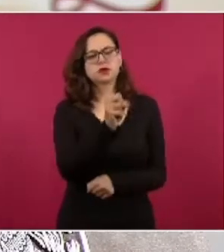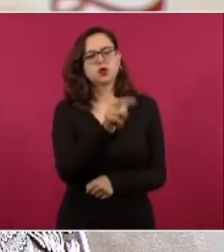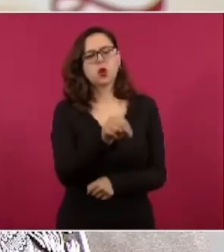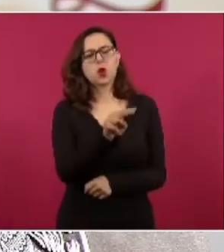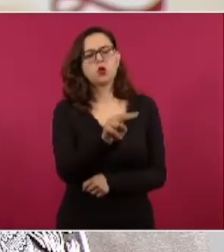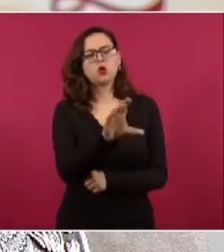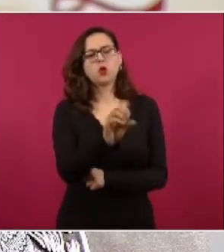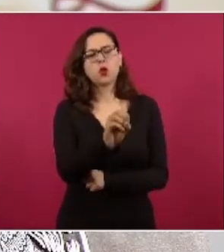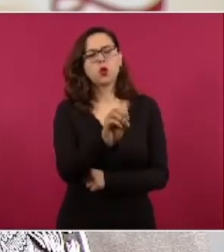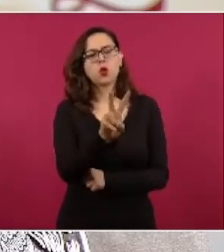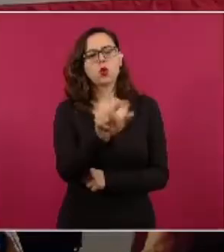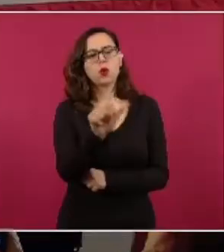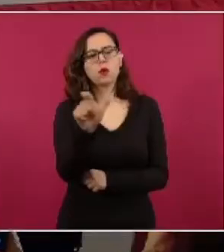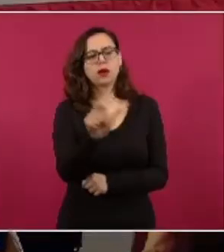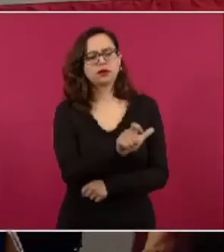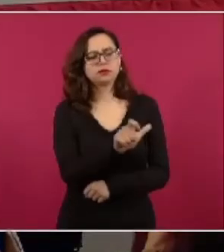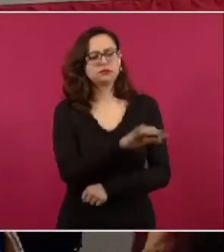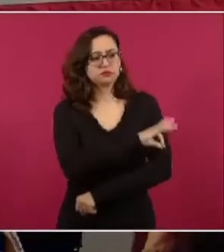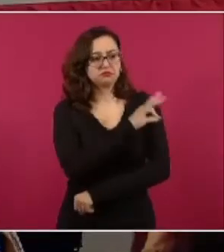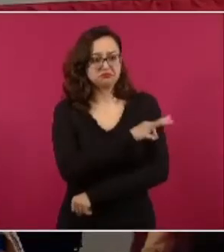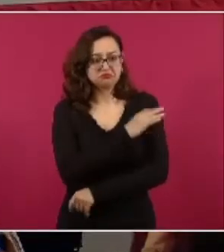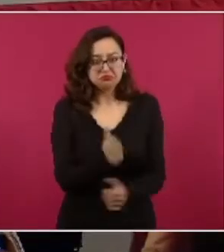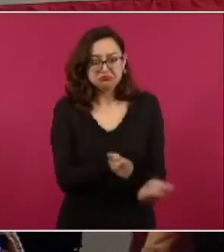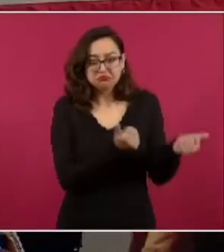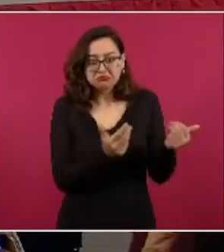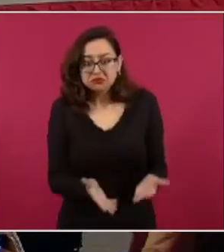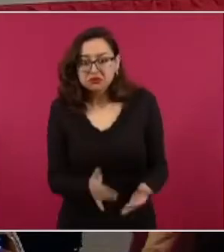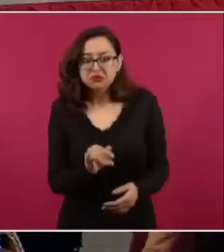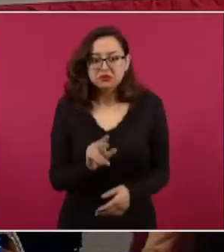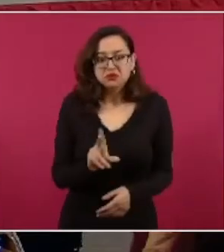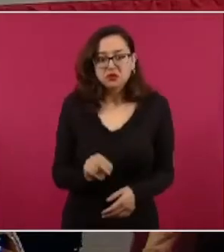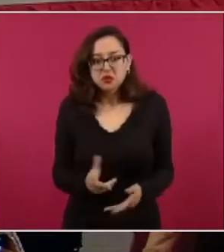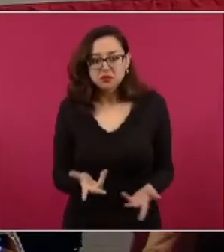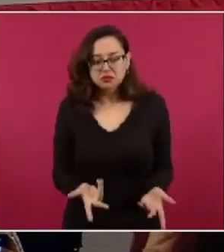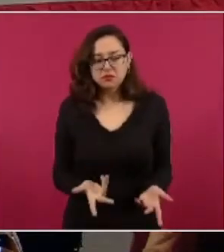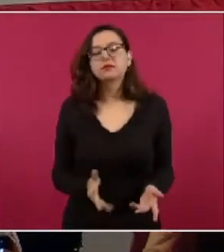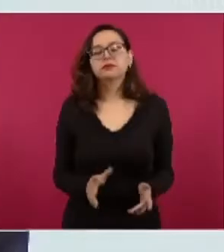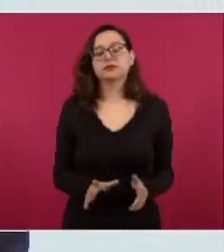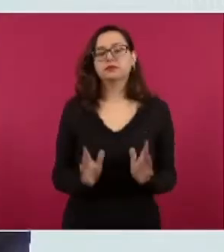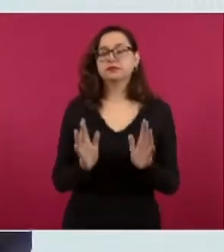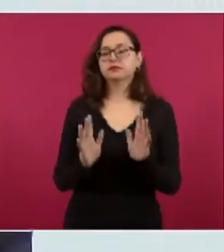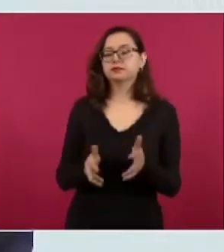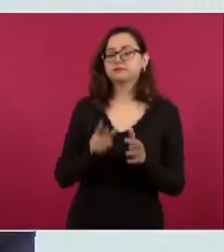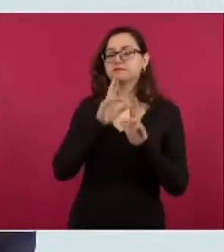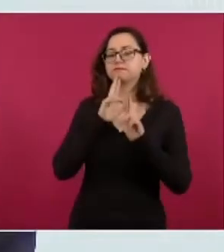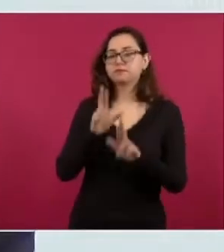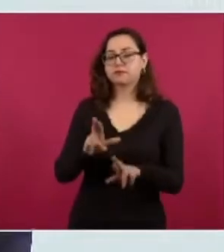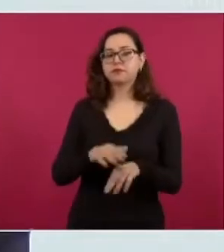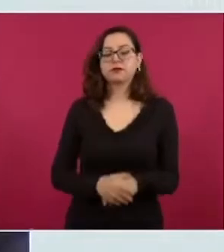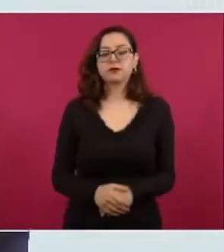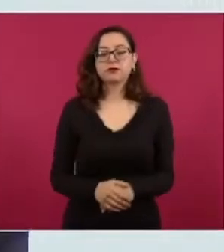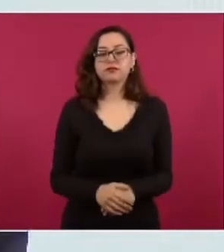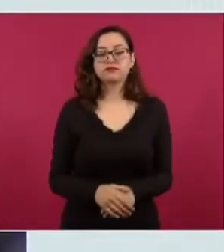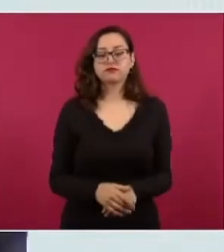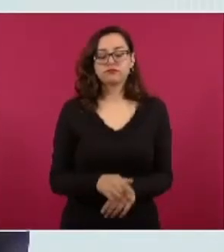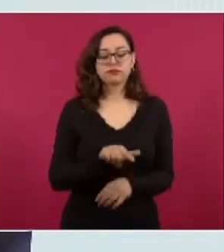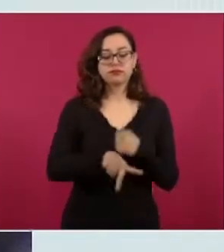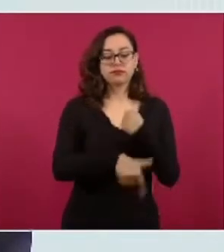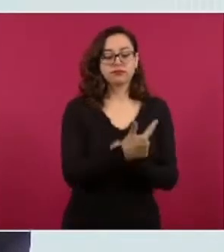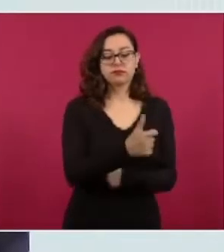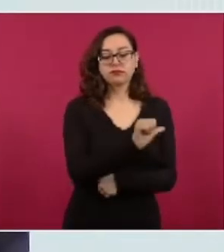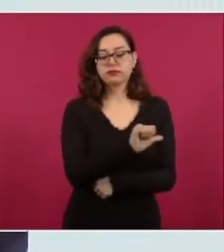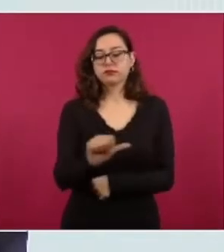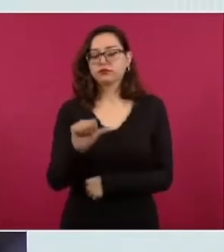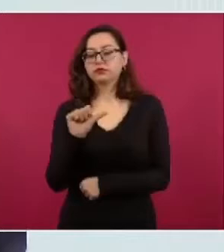tenemos un calendario específico de entrega. El primer envío va a ser del 12 al 16 de